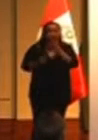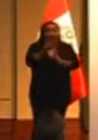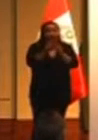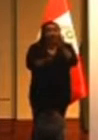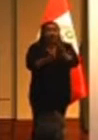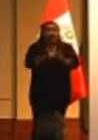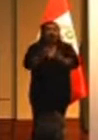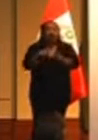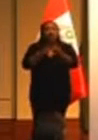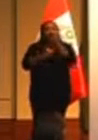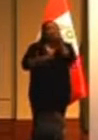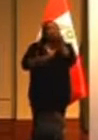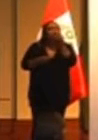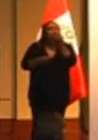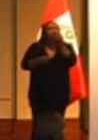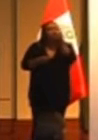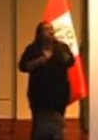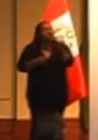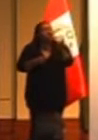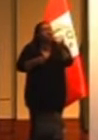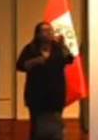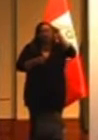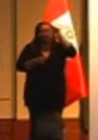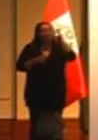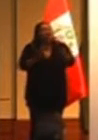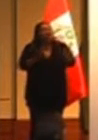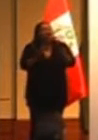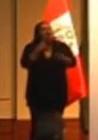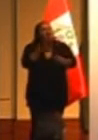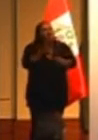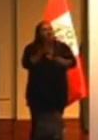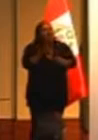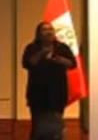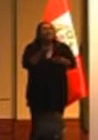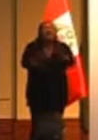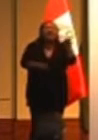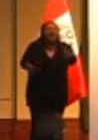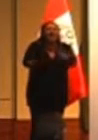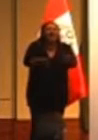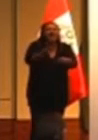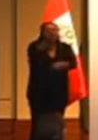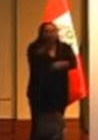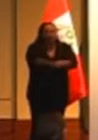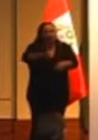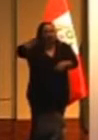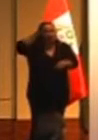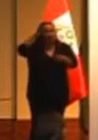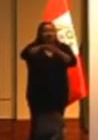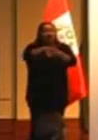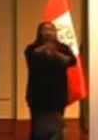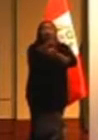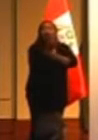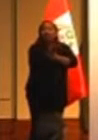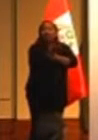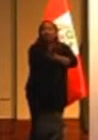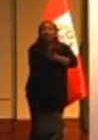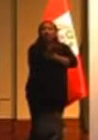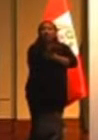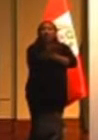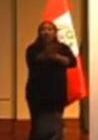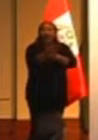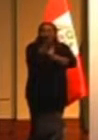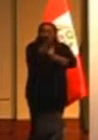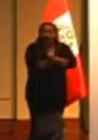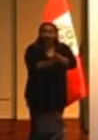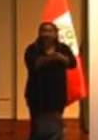la jurisdicción, y cuando indagamos qué hacía este policía, estaba camino hacia la Fiscalía